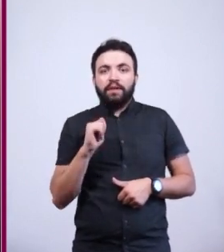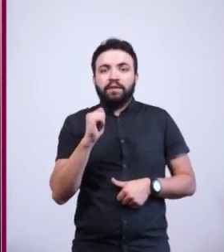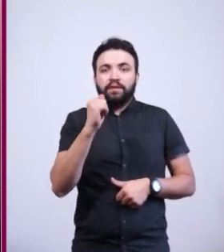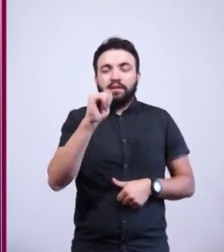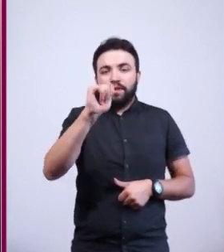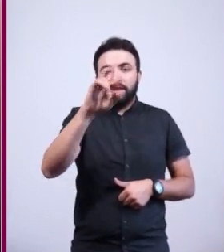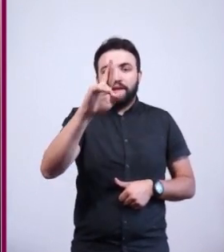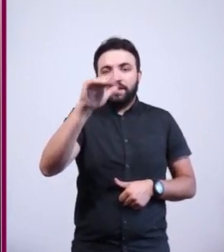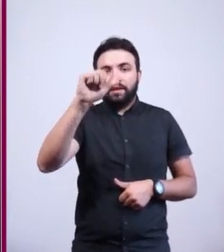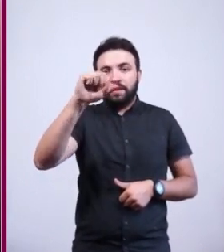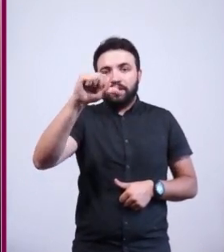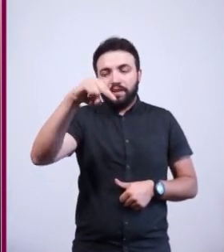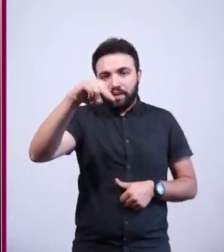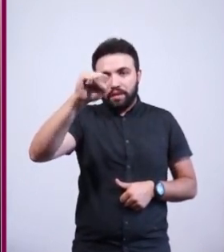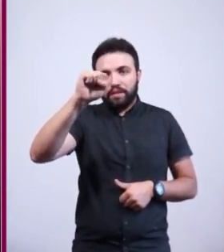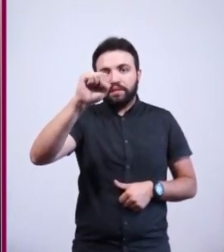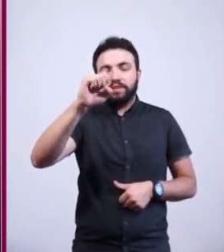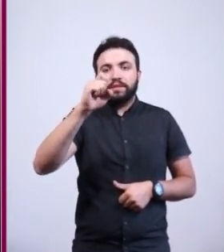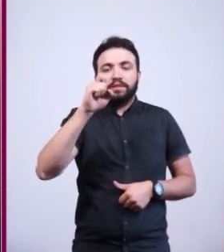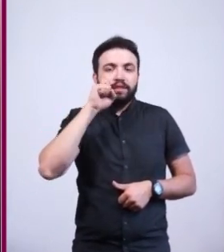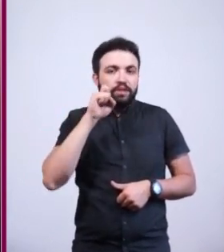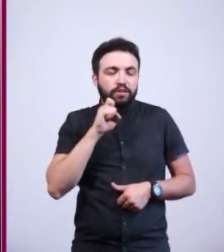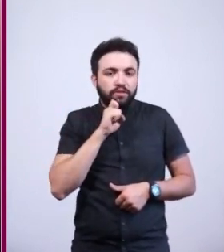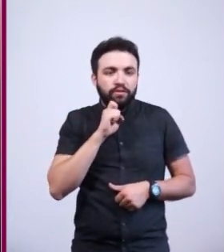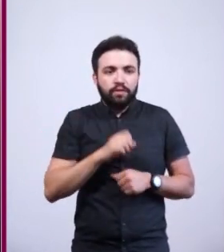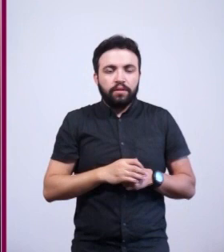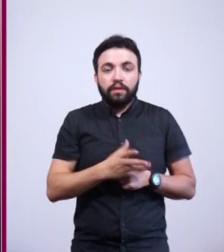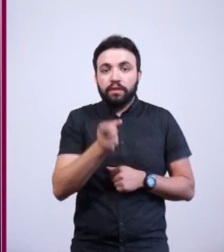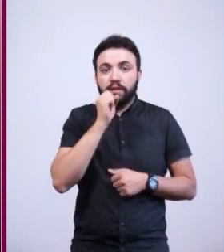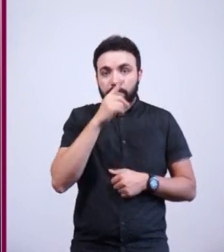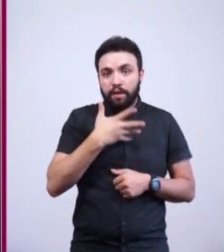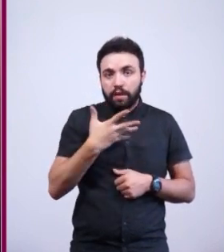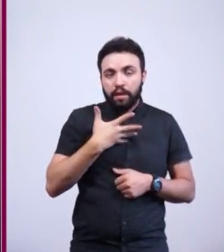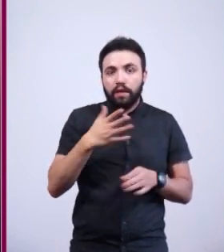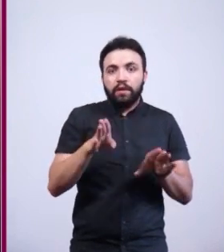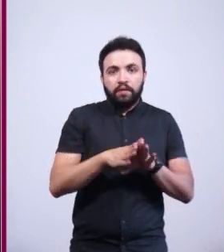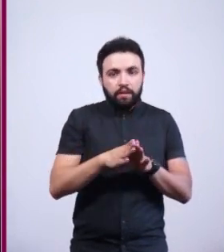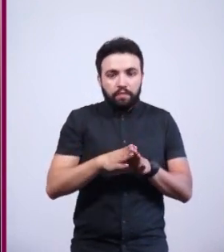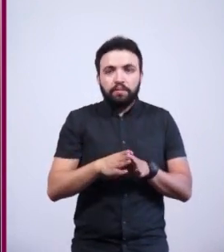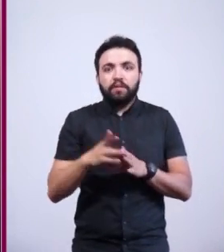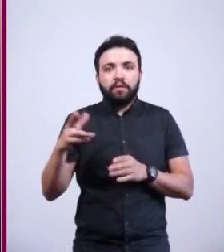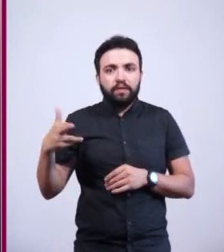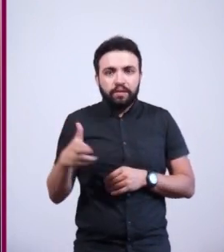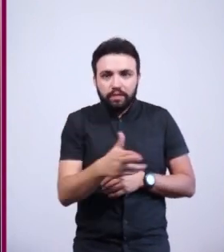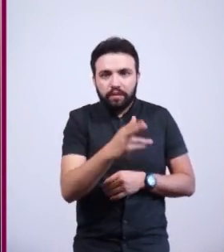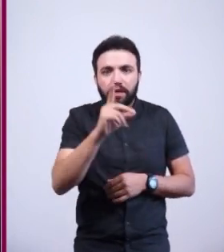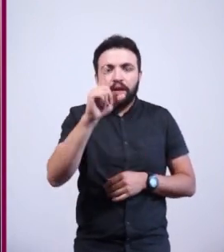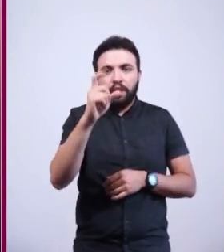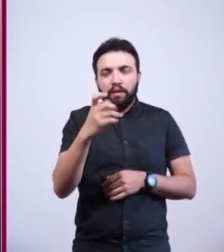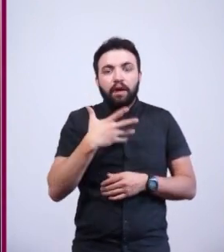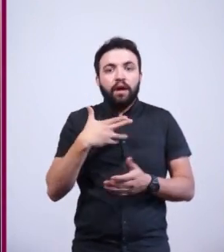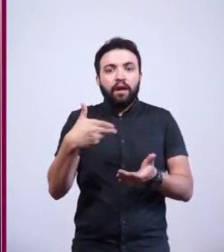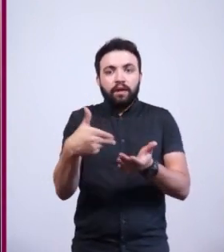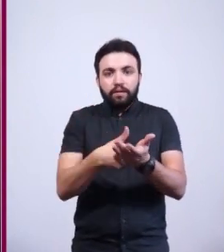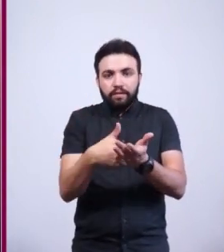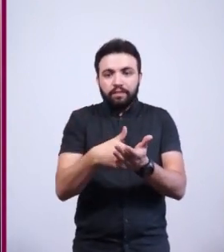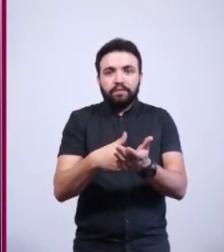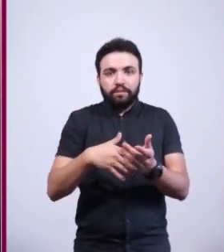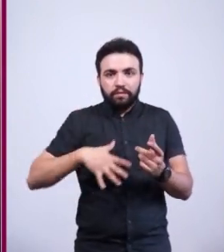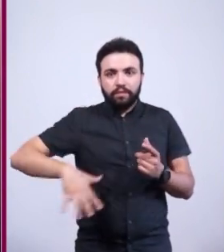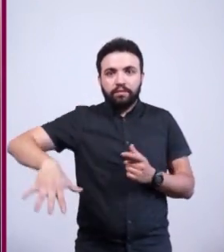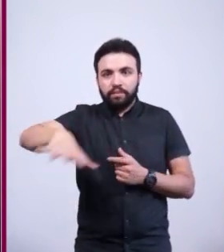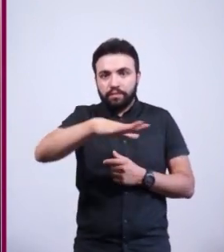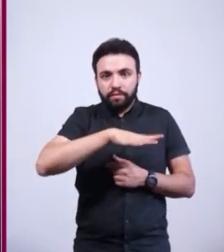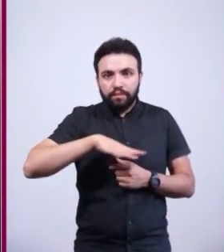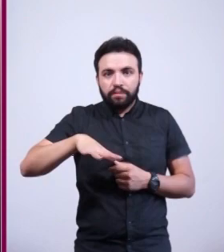también están siempre presentes estas manantiales, ríos, aguas, escondidas en